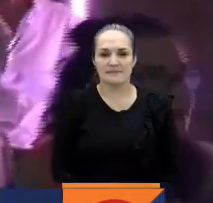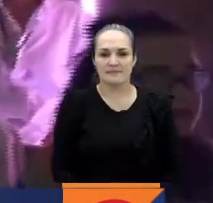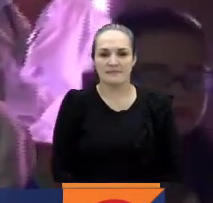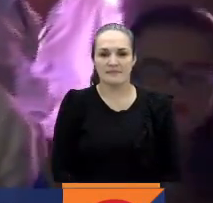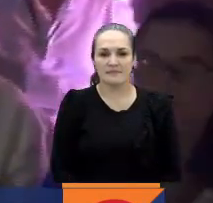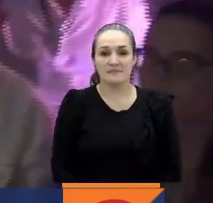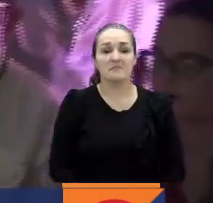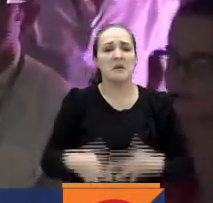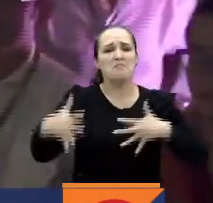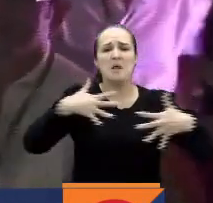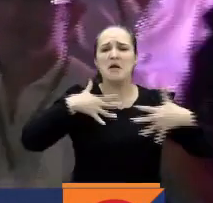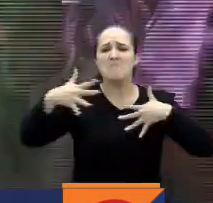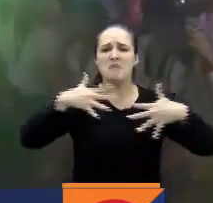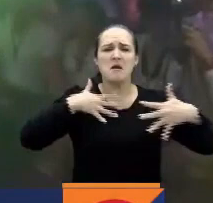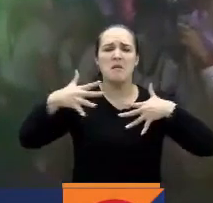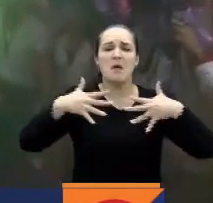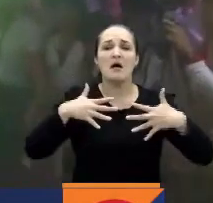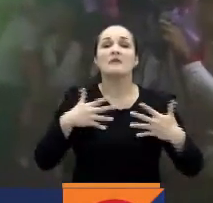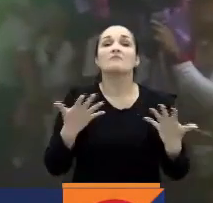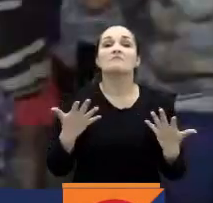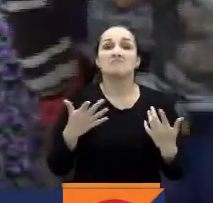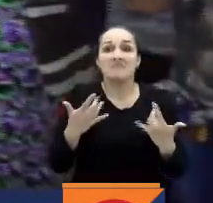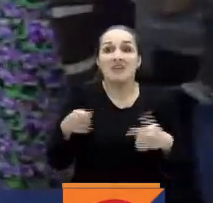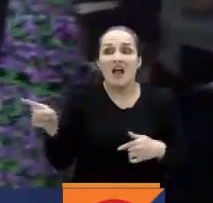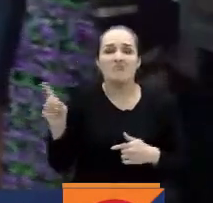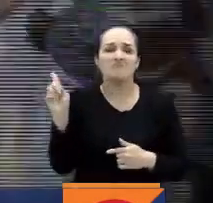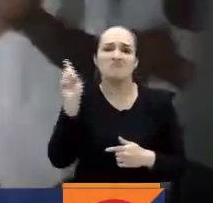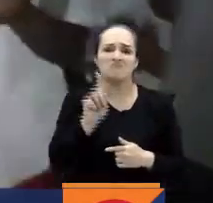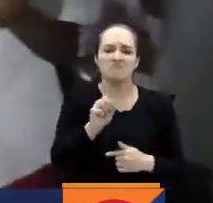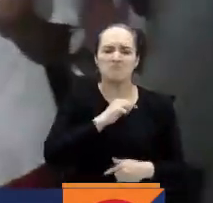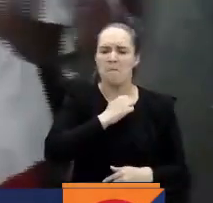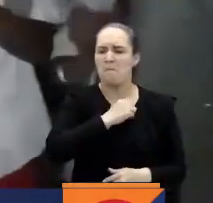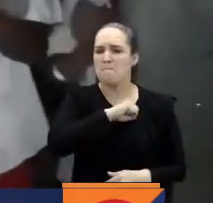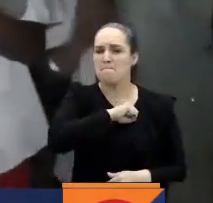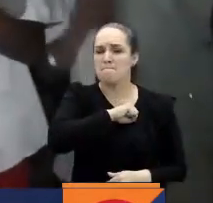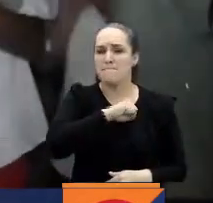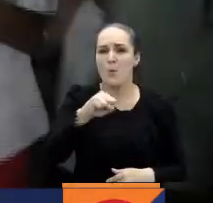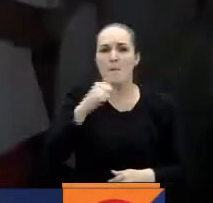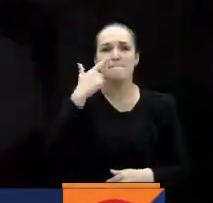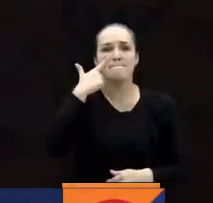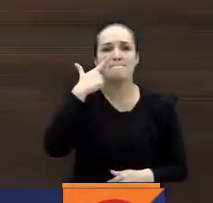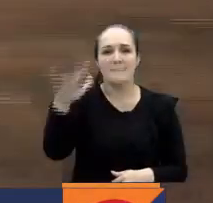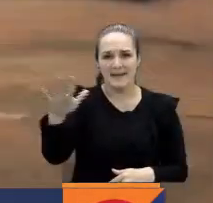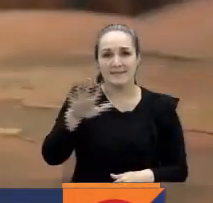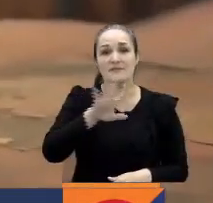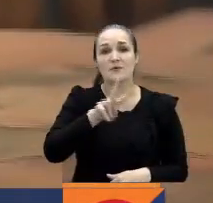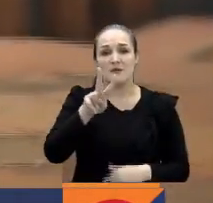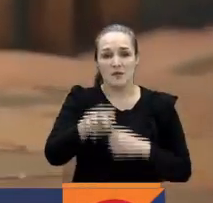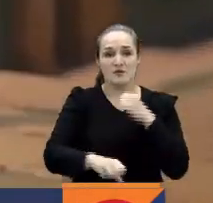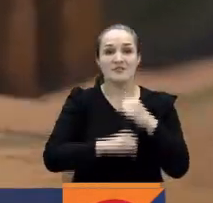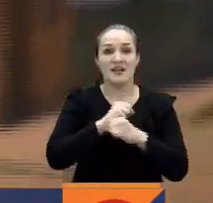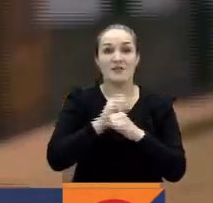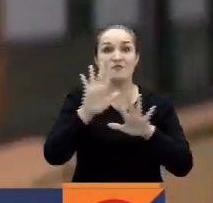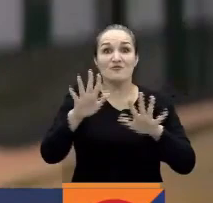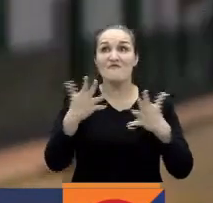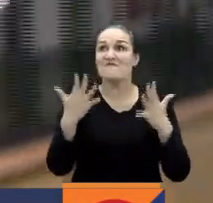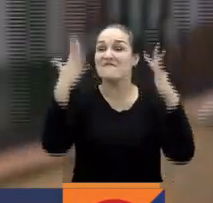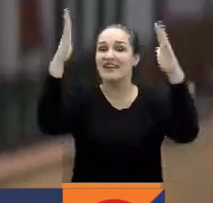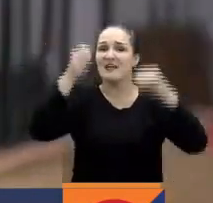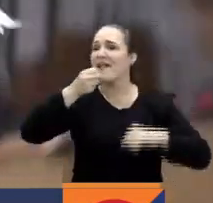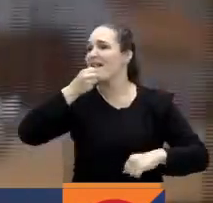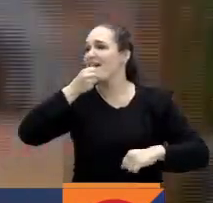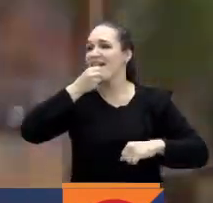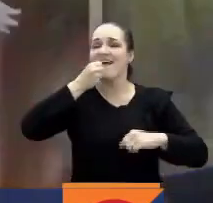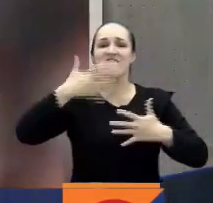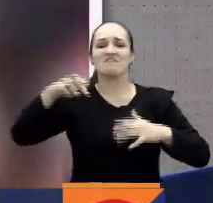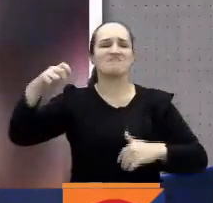El actor falleció a sus 52 años de manera súbita, al parecer por un infarto durante el cierre del Festival de Cine Verde de